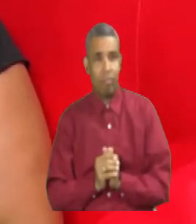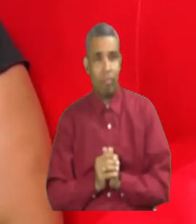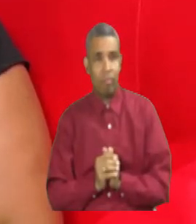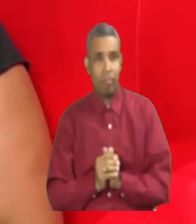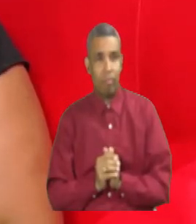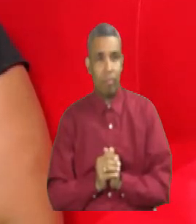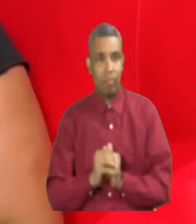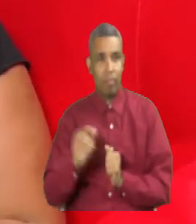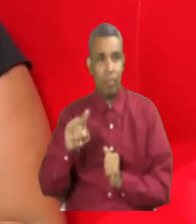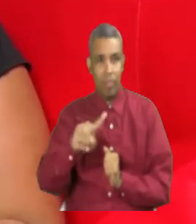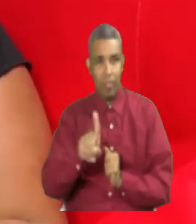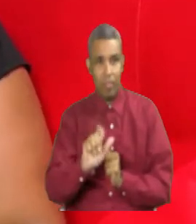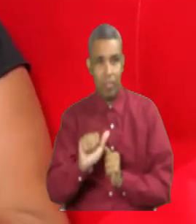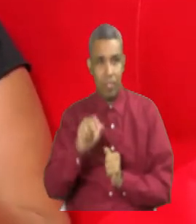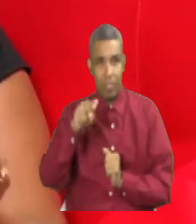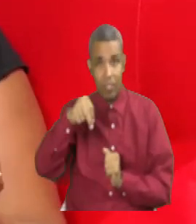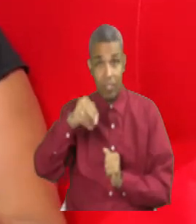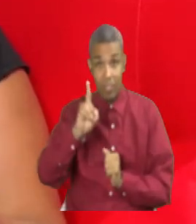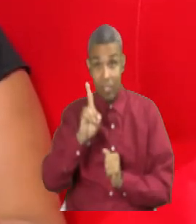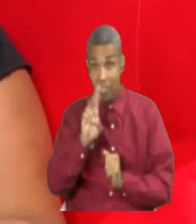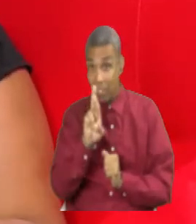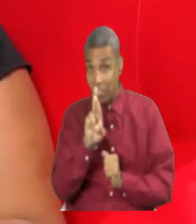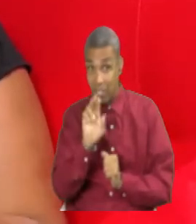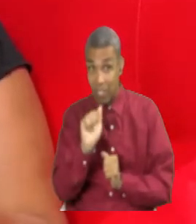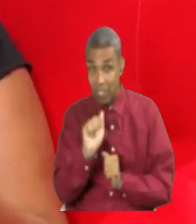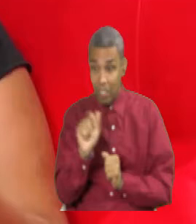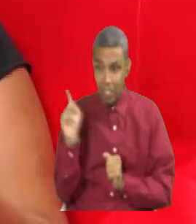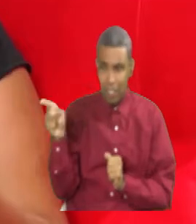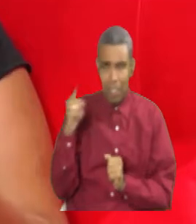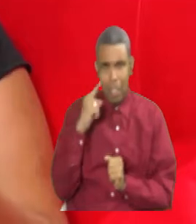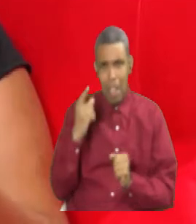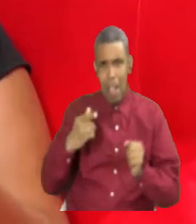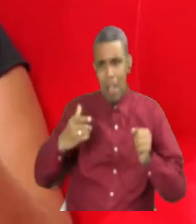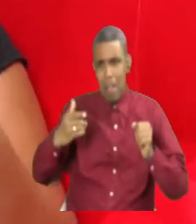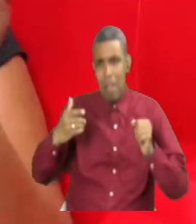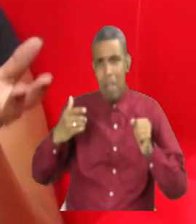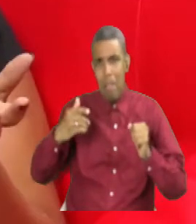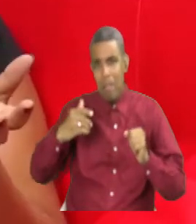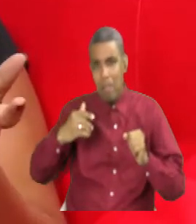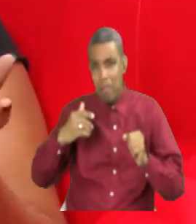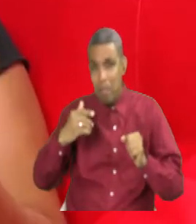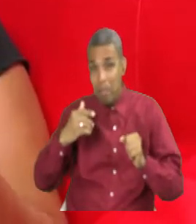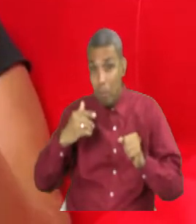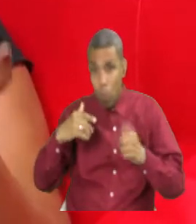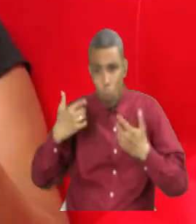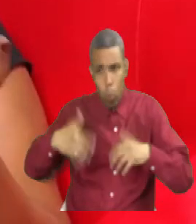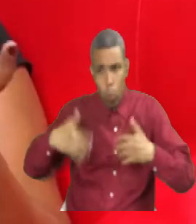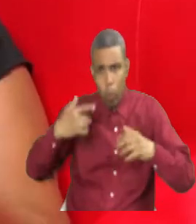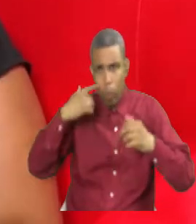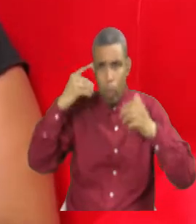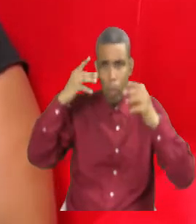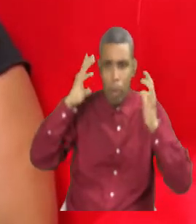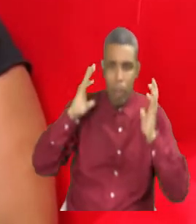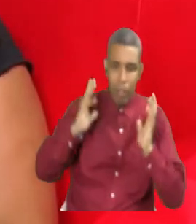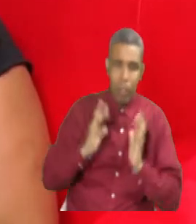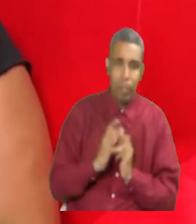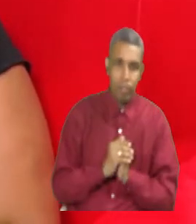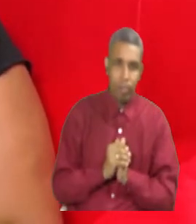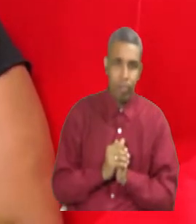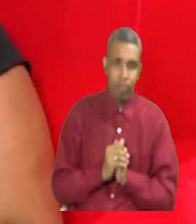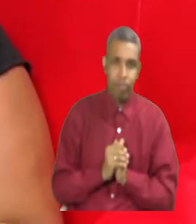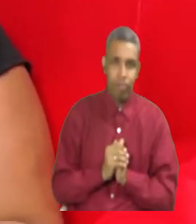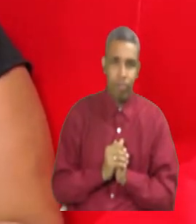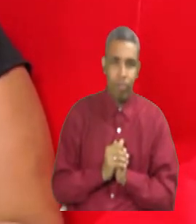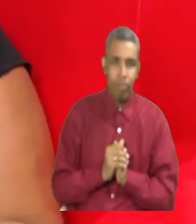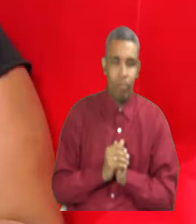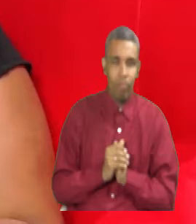de las representantes de la voz vallenata femenina, que en este momento pues hay un vacío muy grande que quedó en ese espacio, y la